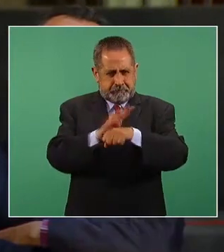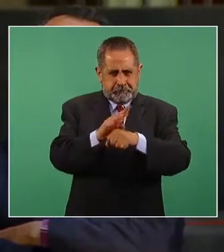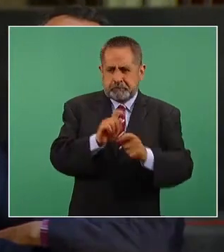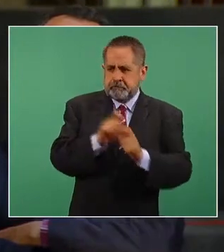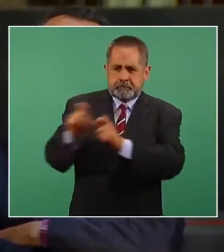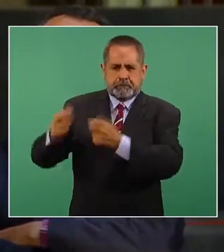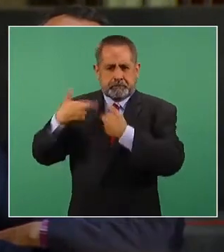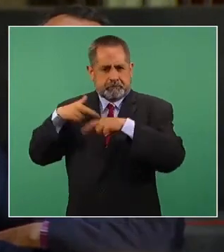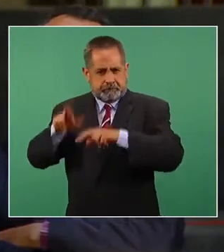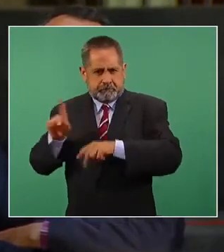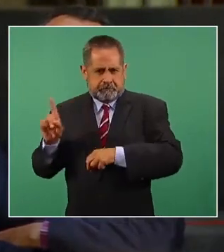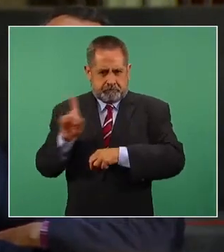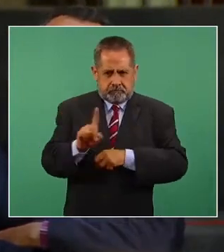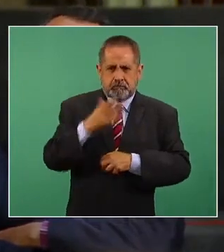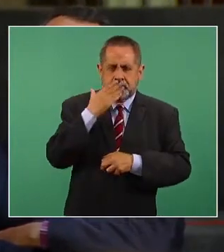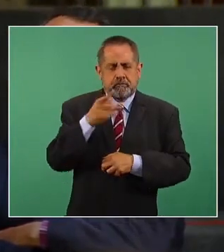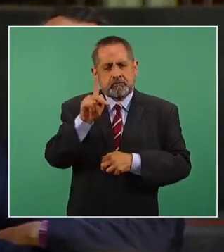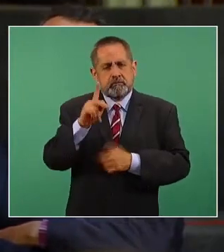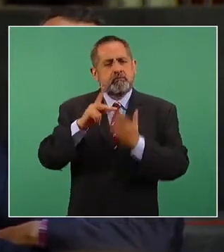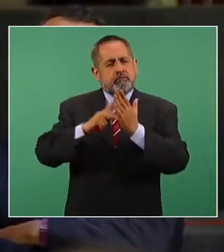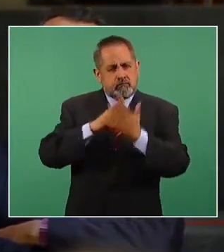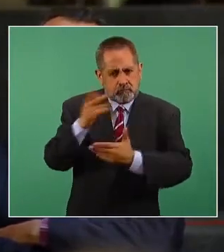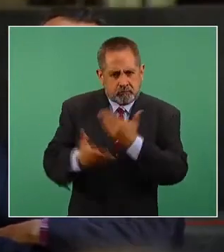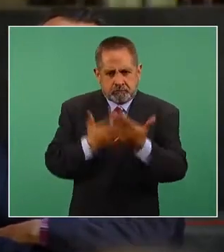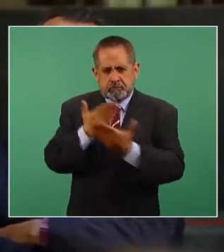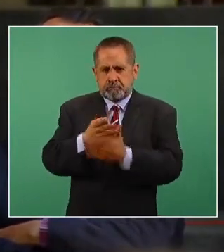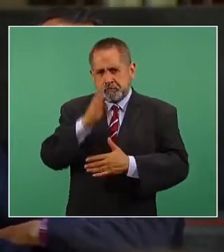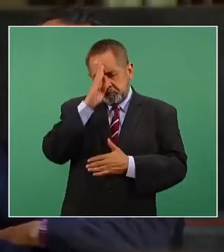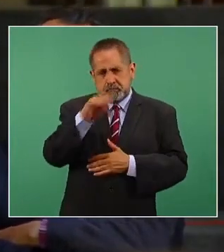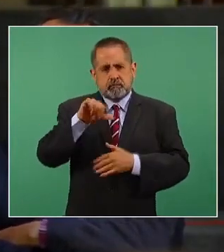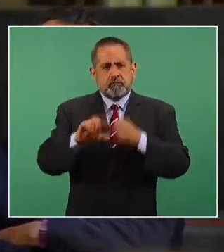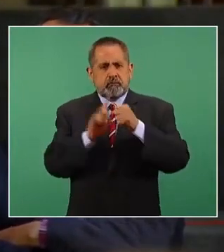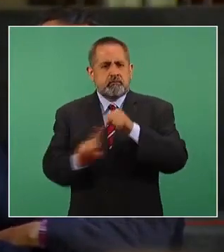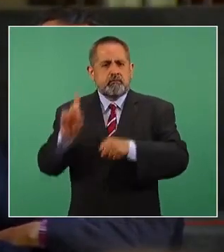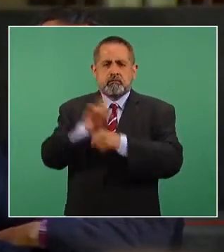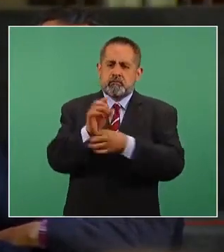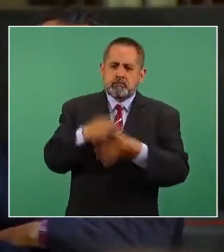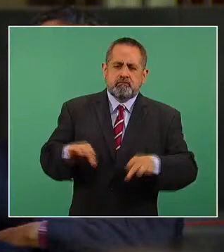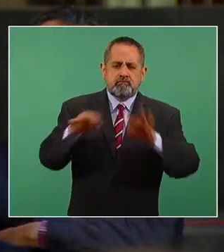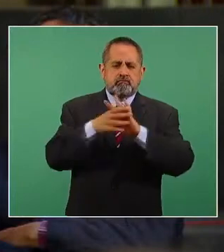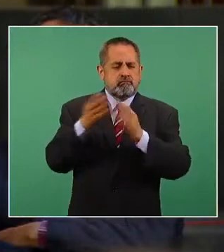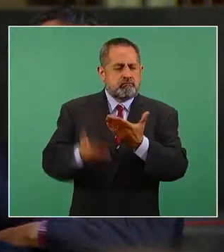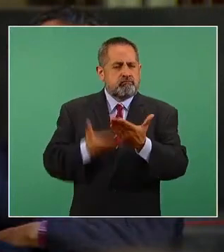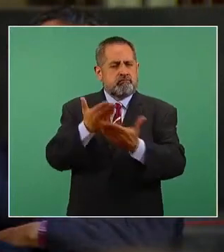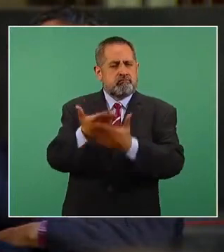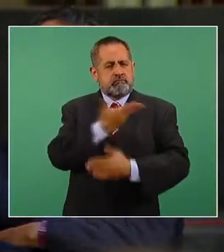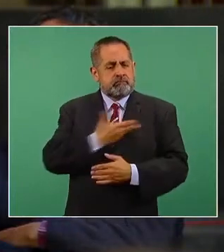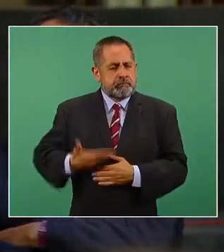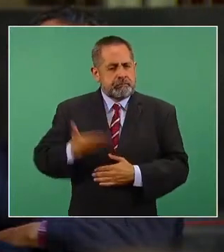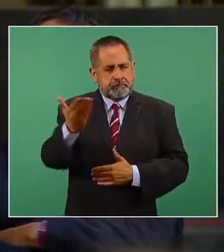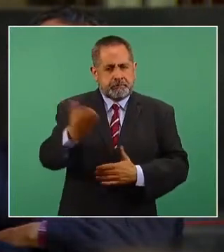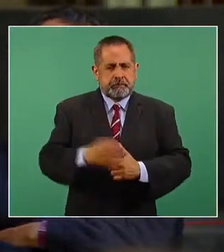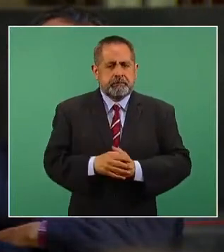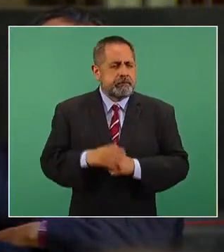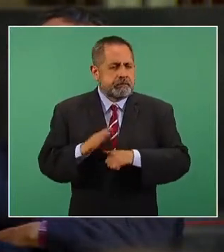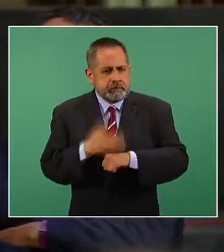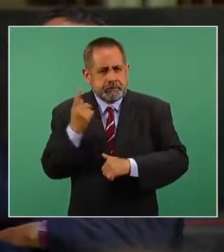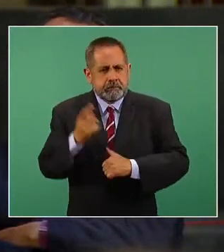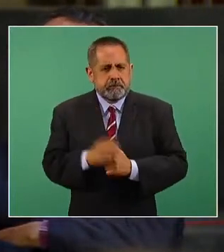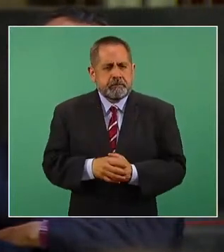COVID-19. Sin embargo, considero prudente planteárselo directamente en un día tan importante como lo es hoy, señor presidente. ¿Por